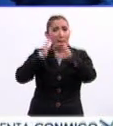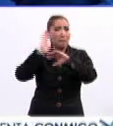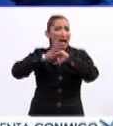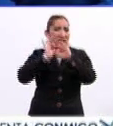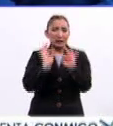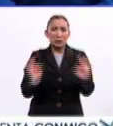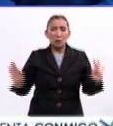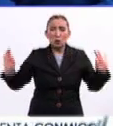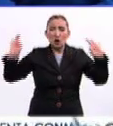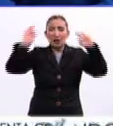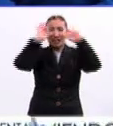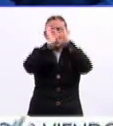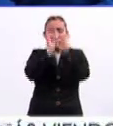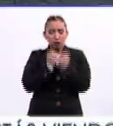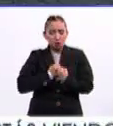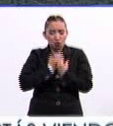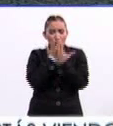filosófico.